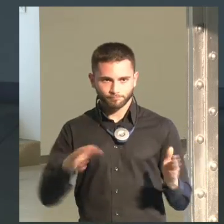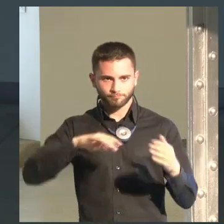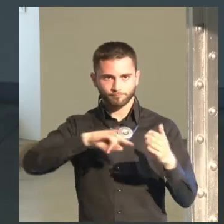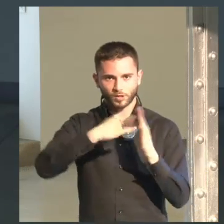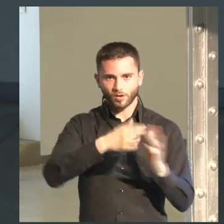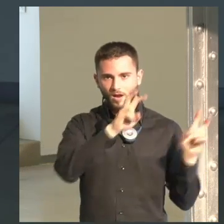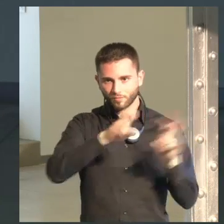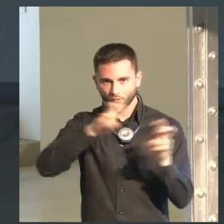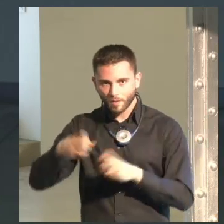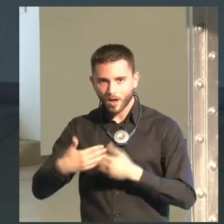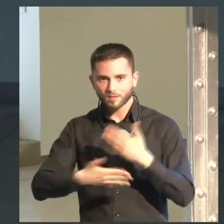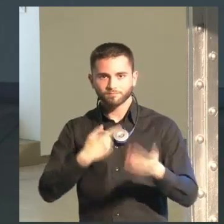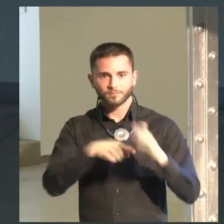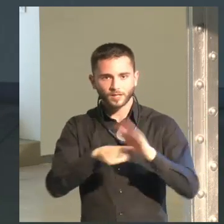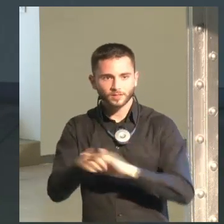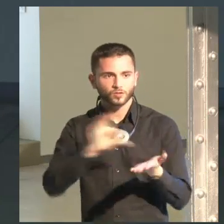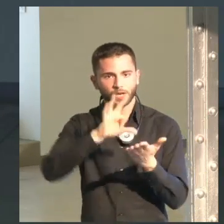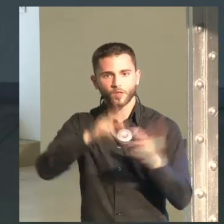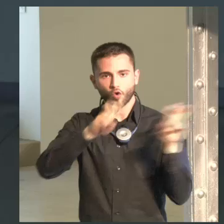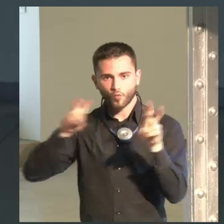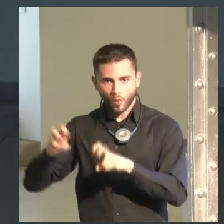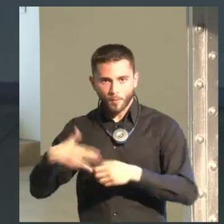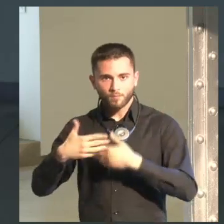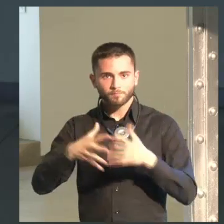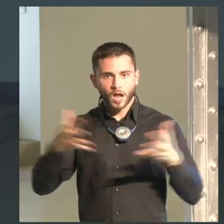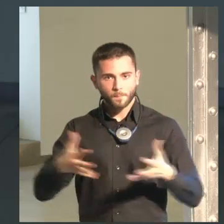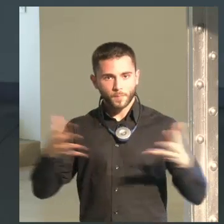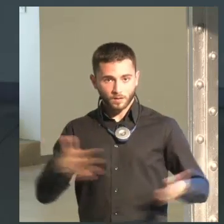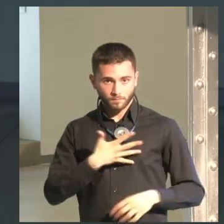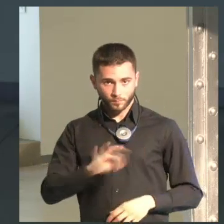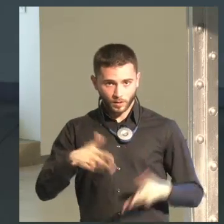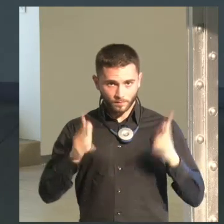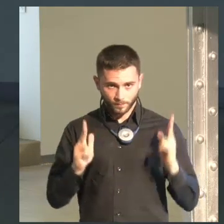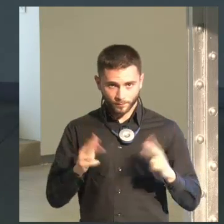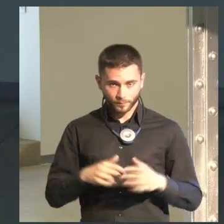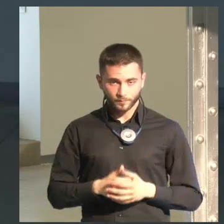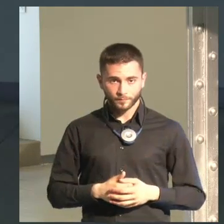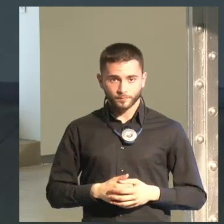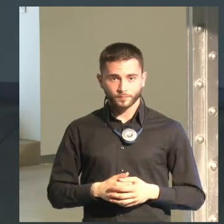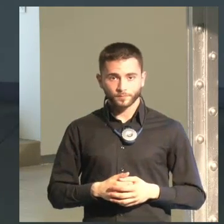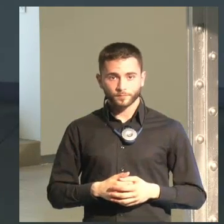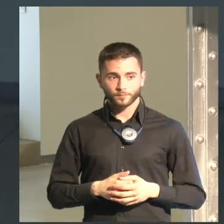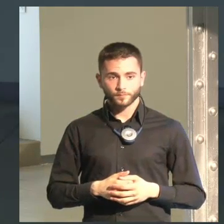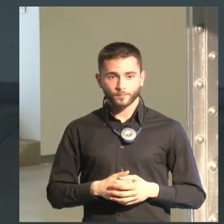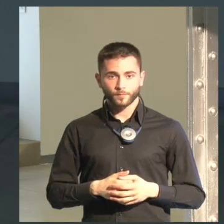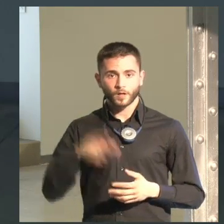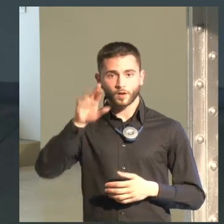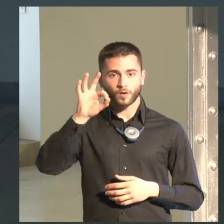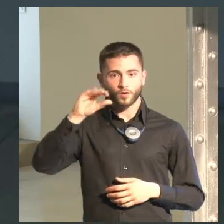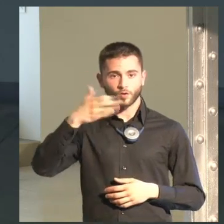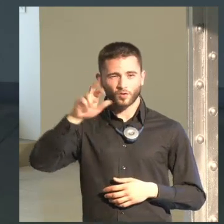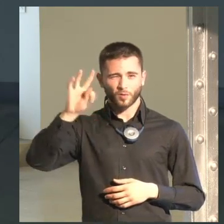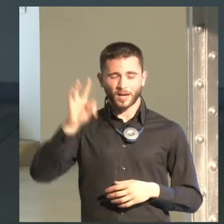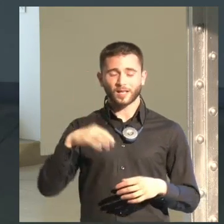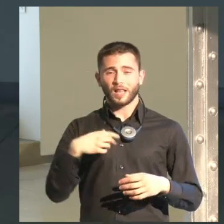los operadores en nuevos servicios. Se vienen dentro de esa sopa de letras que nos decía Robert, viene